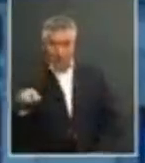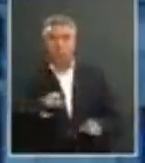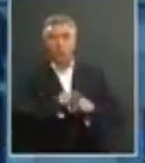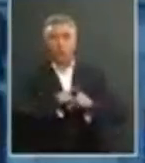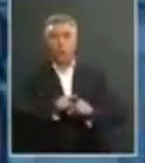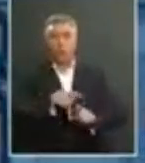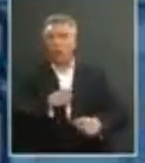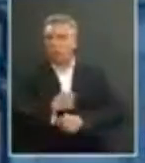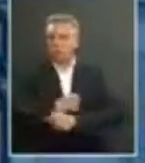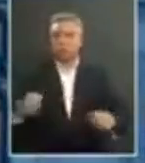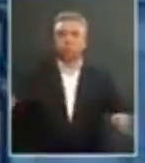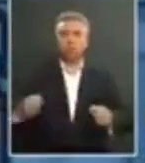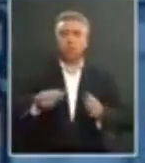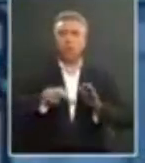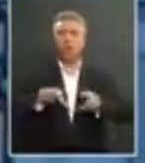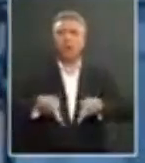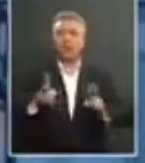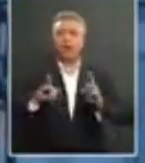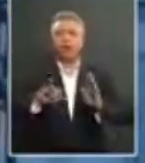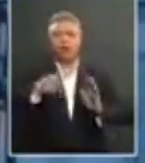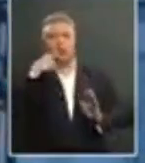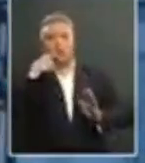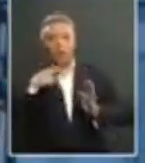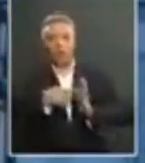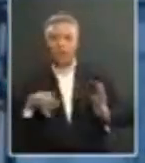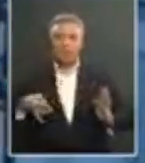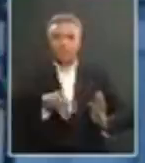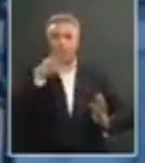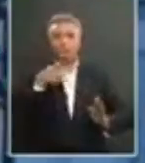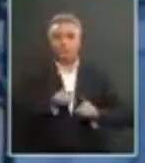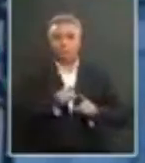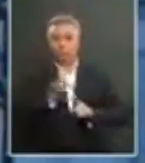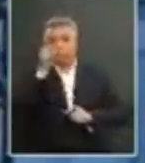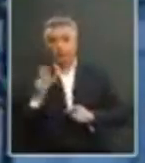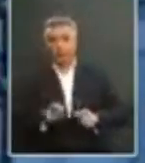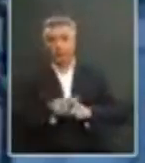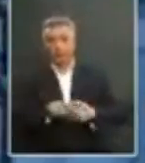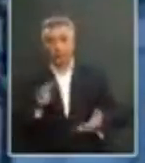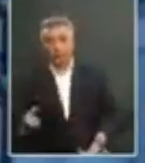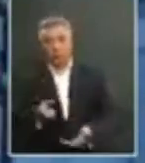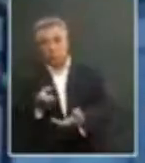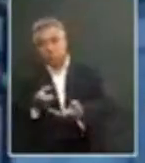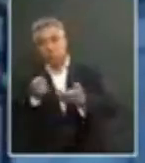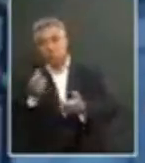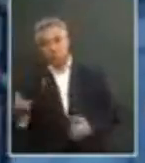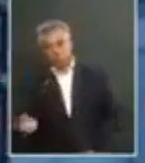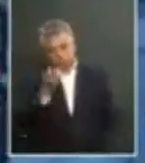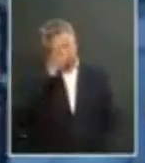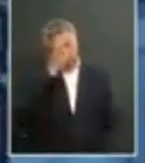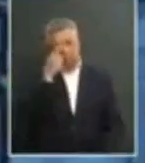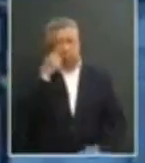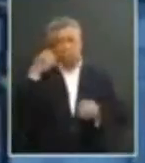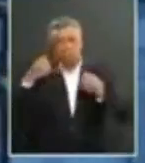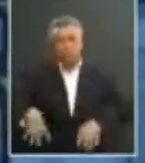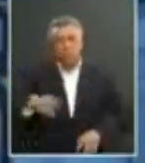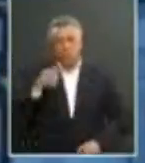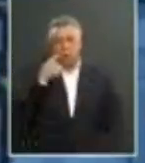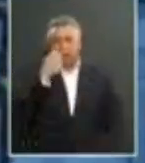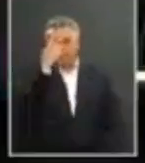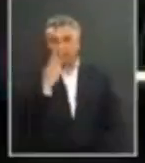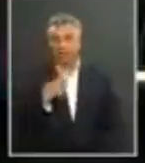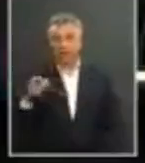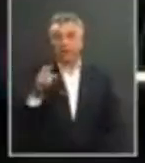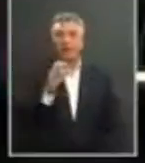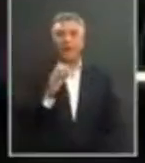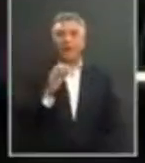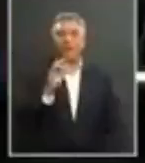derechos humanos, que deje, lamentablemente, le quite la visión a una persona como Fabiola Campillay. Y por otro lado, pareciera que no hay